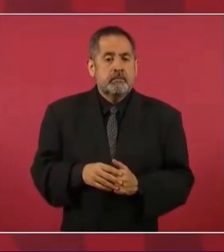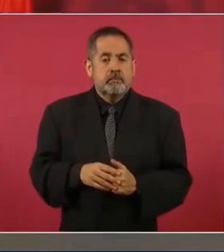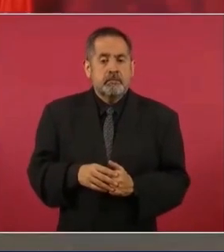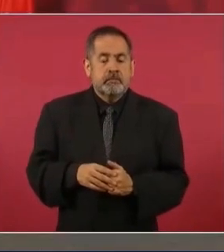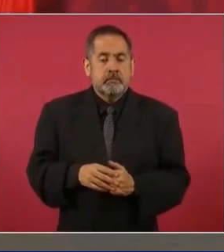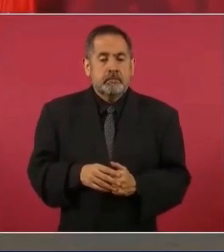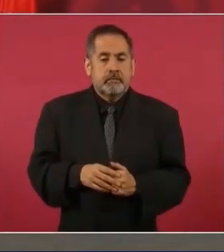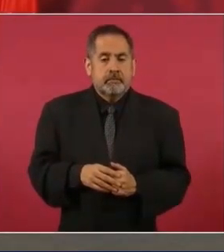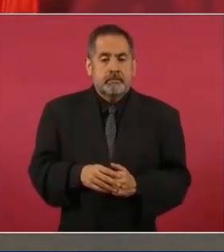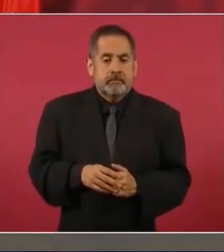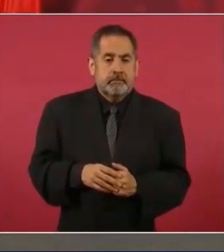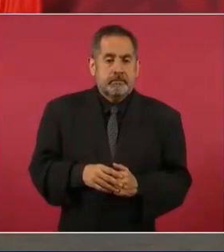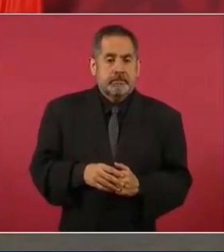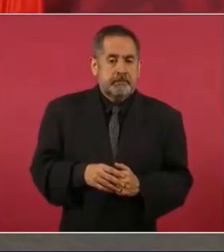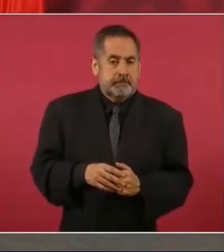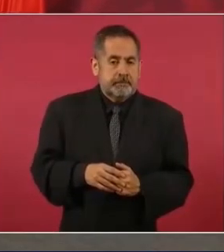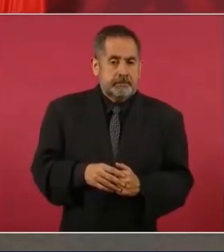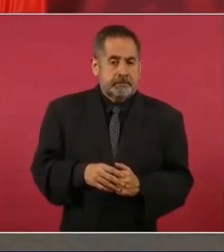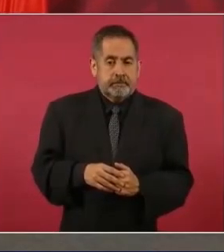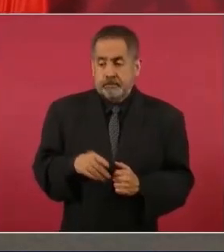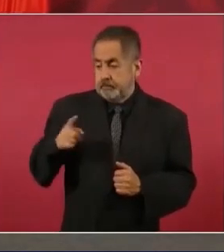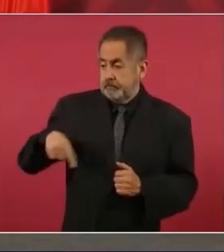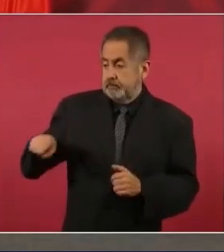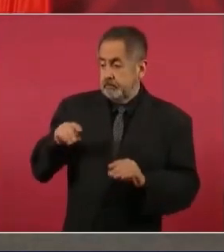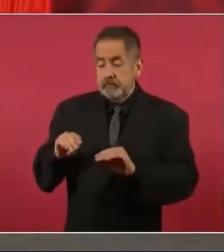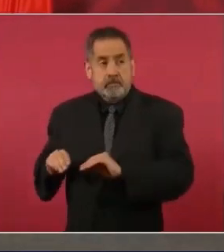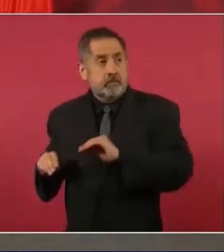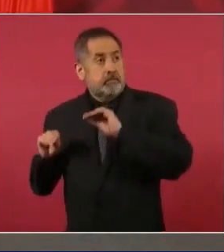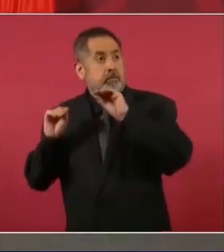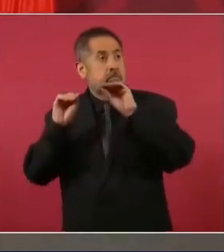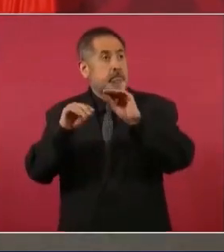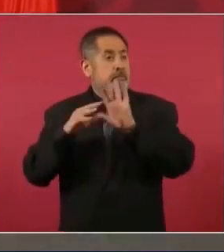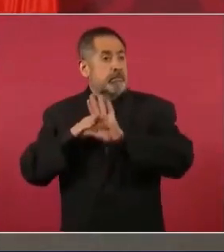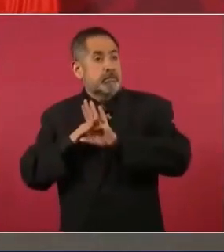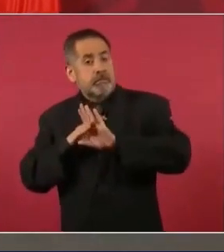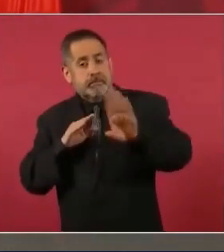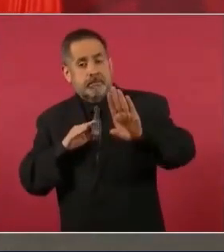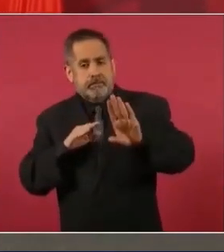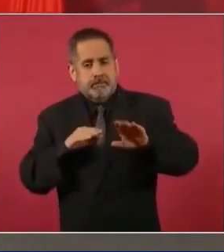van a trabajar, a buscarse la vida,